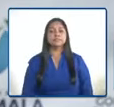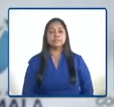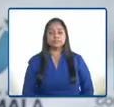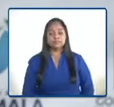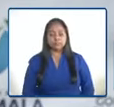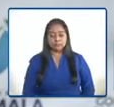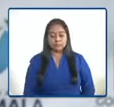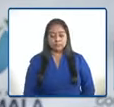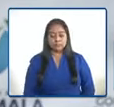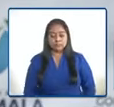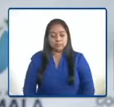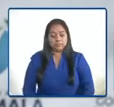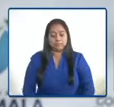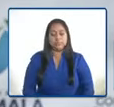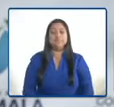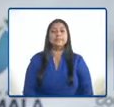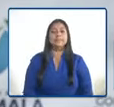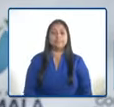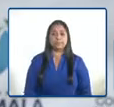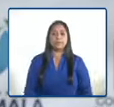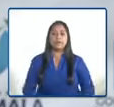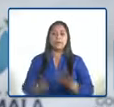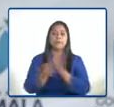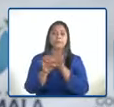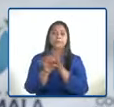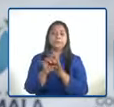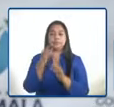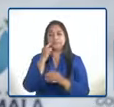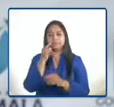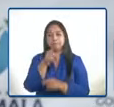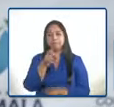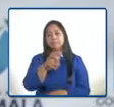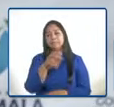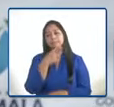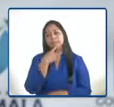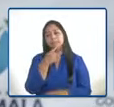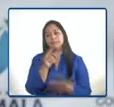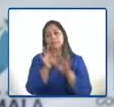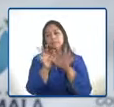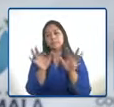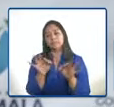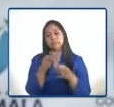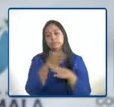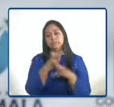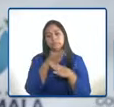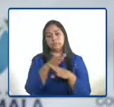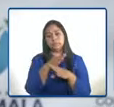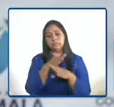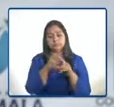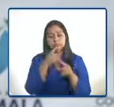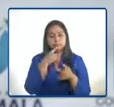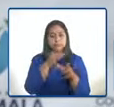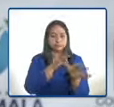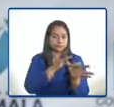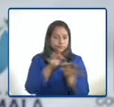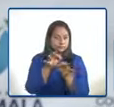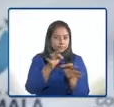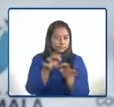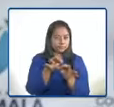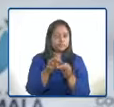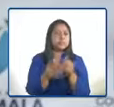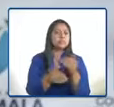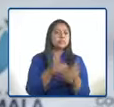supuesto que existe una forma en la que se debe de operar esto, y muy rápidamente les explicaré ese